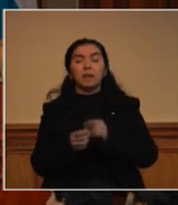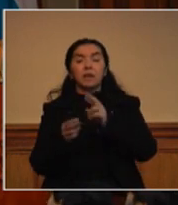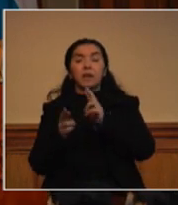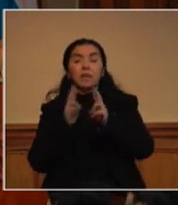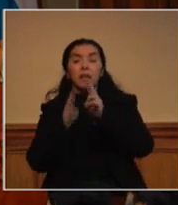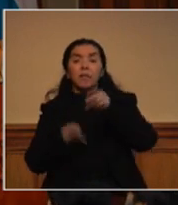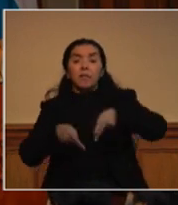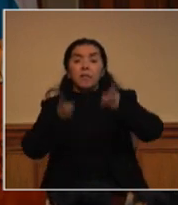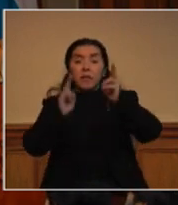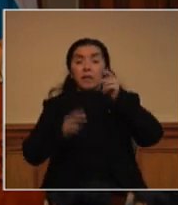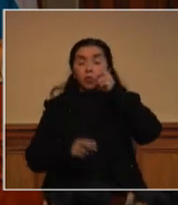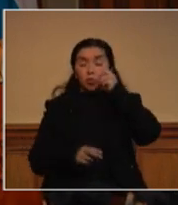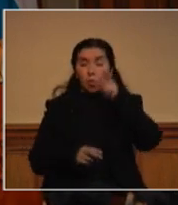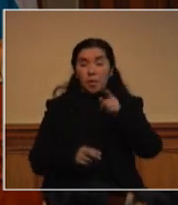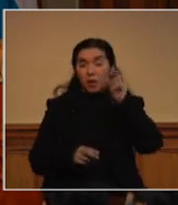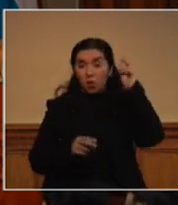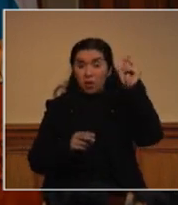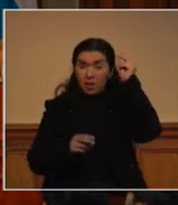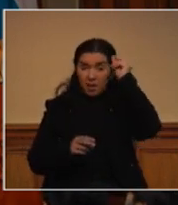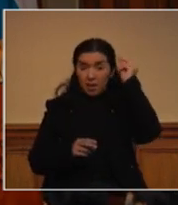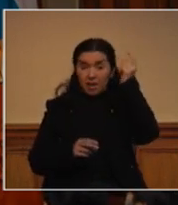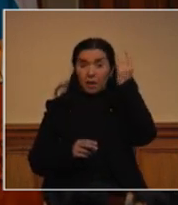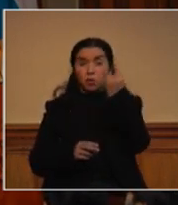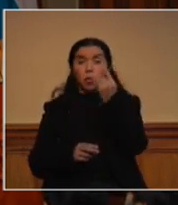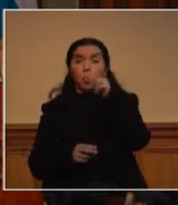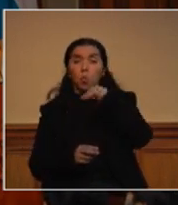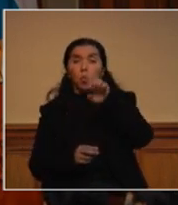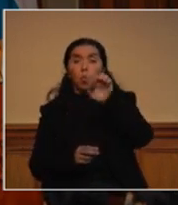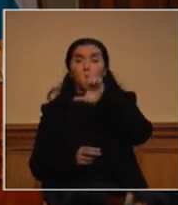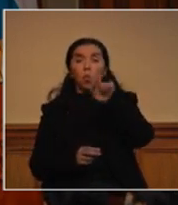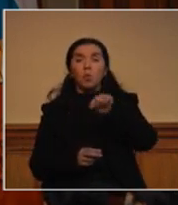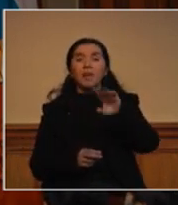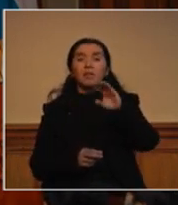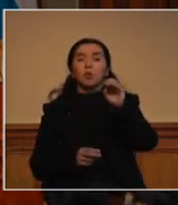la creación de la UNESCO en